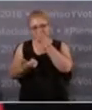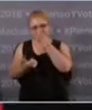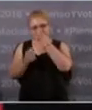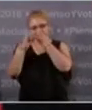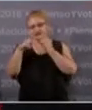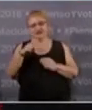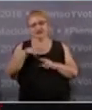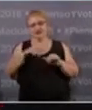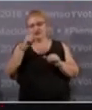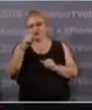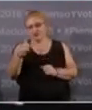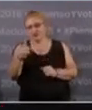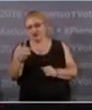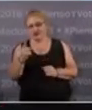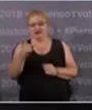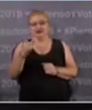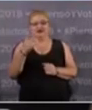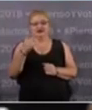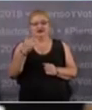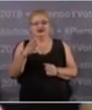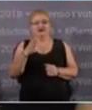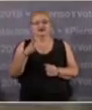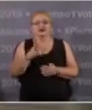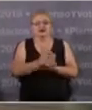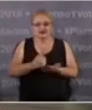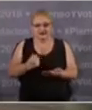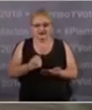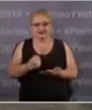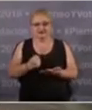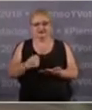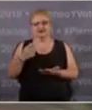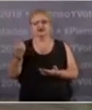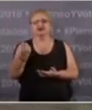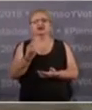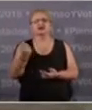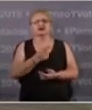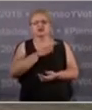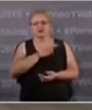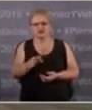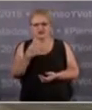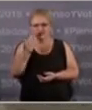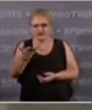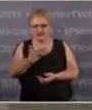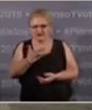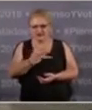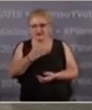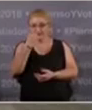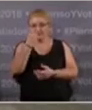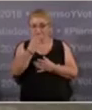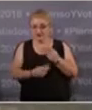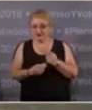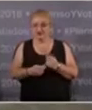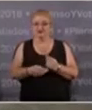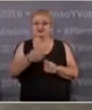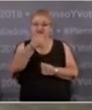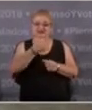garantía. Esa es la pregunta que tenemos que hacer. ¿Qué tipo de seguridad queremos tener? 2 sexenios, y por concluir este, serían